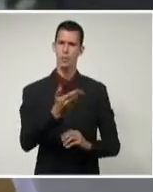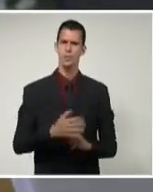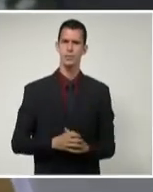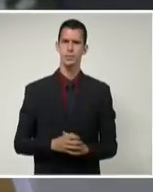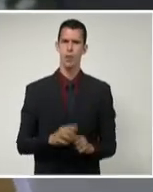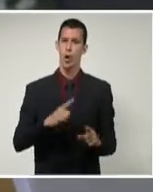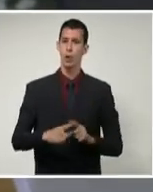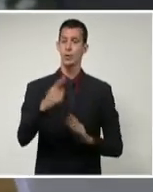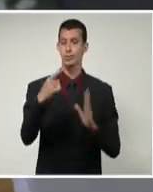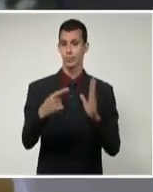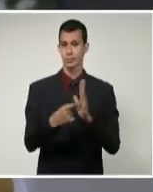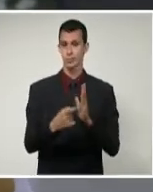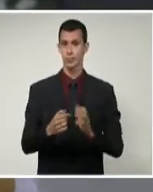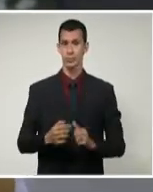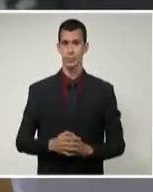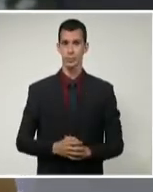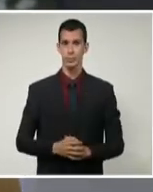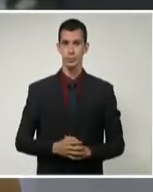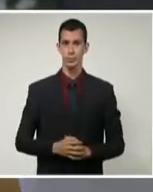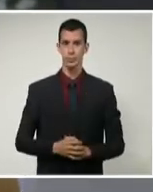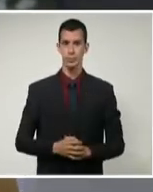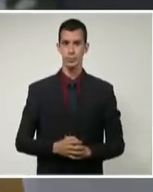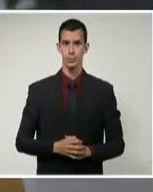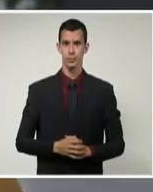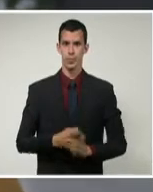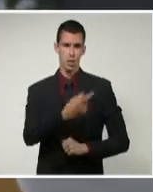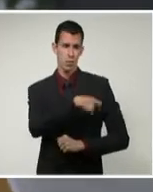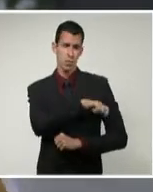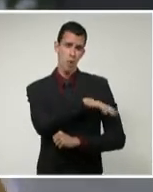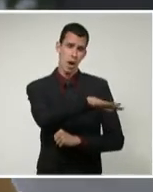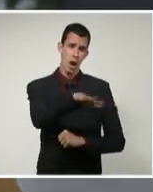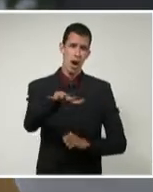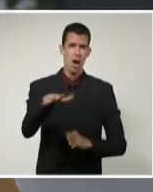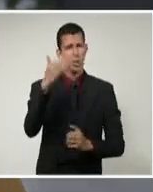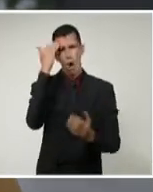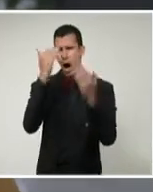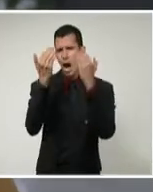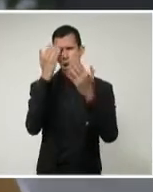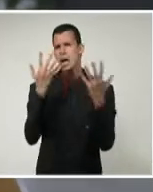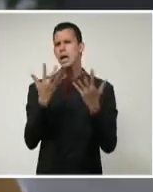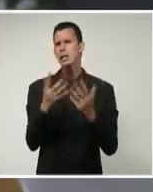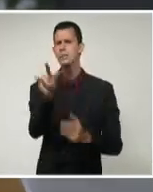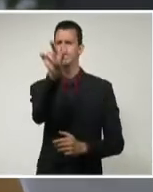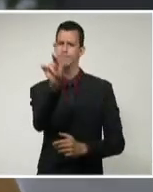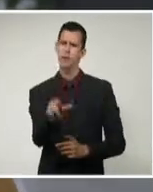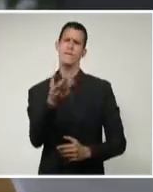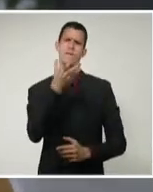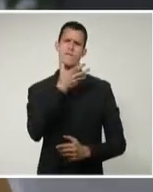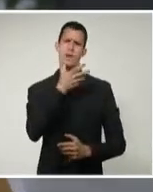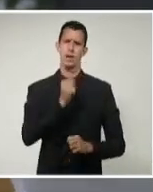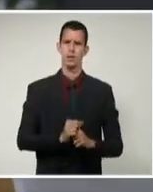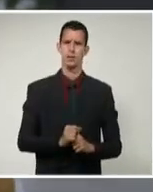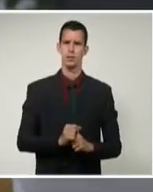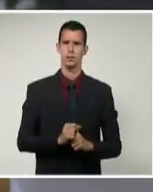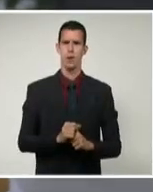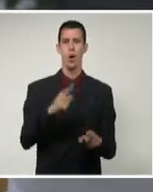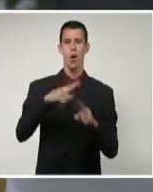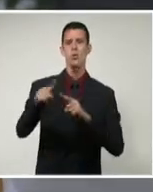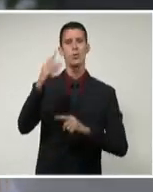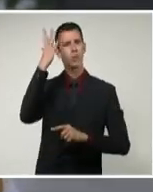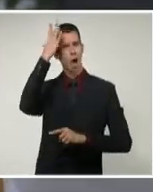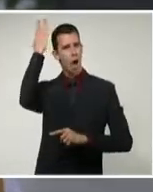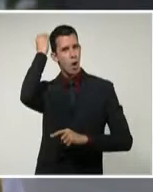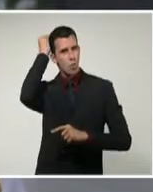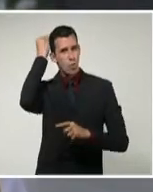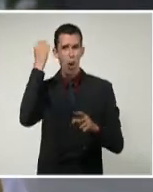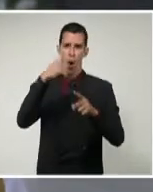pueblo tiene un agradecimiento infinito a Fidel, a Raúl, a la dirección histórica de la